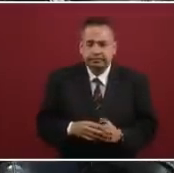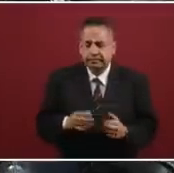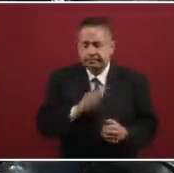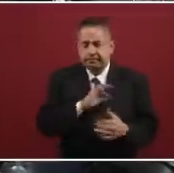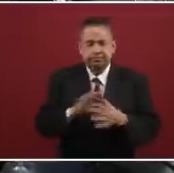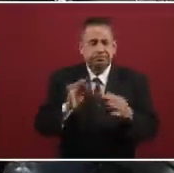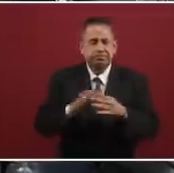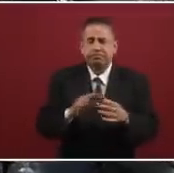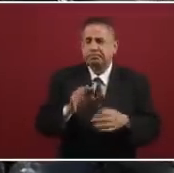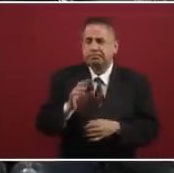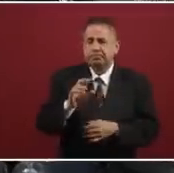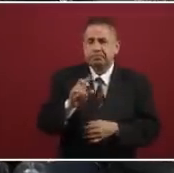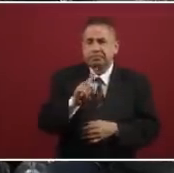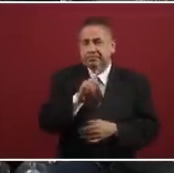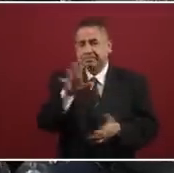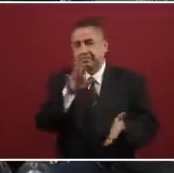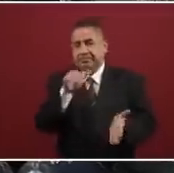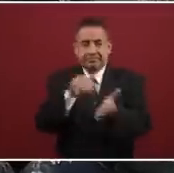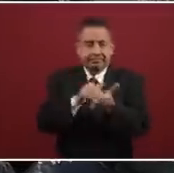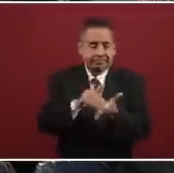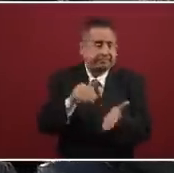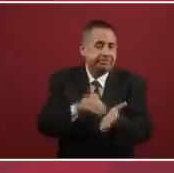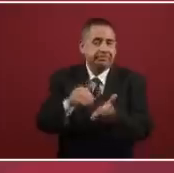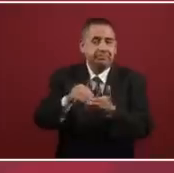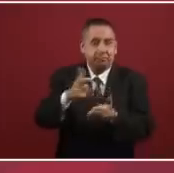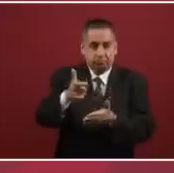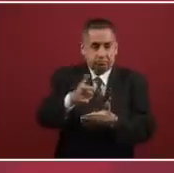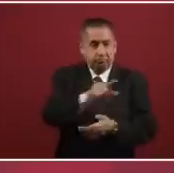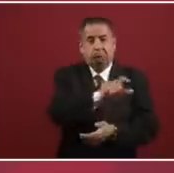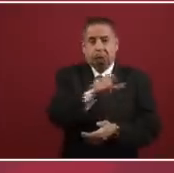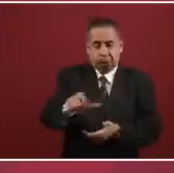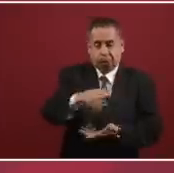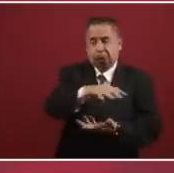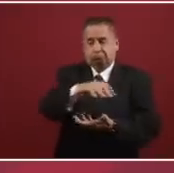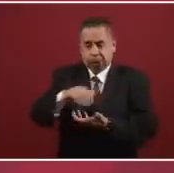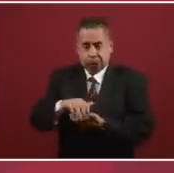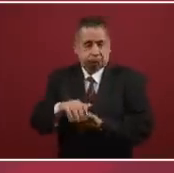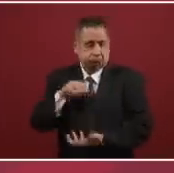del orden de 100 mil millones de pesos,